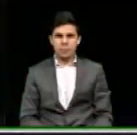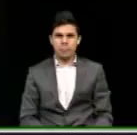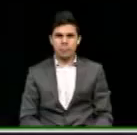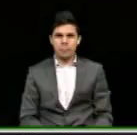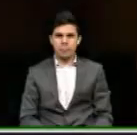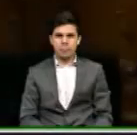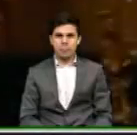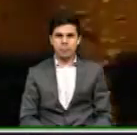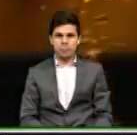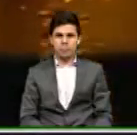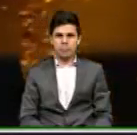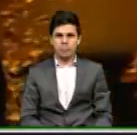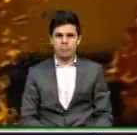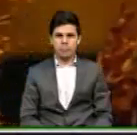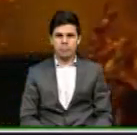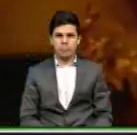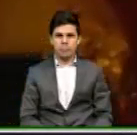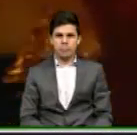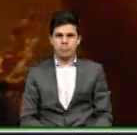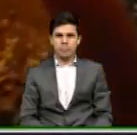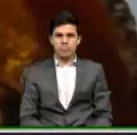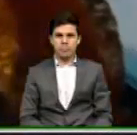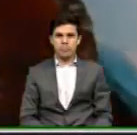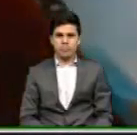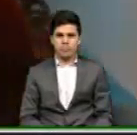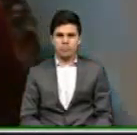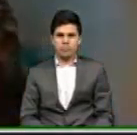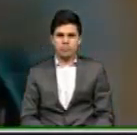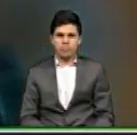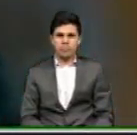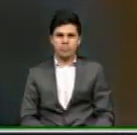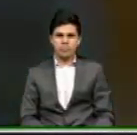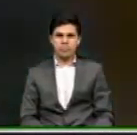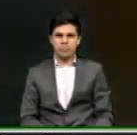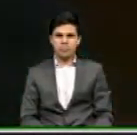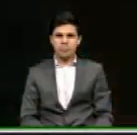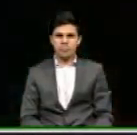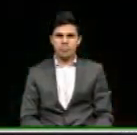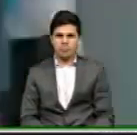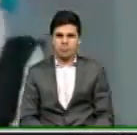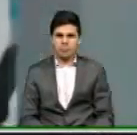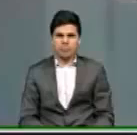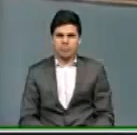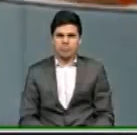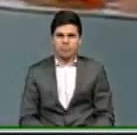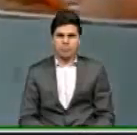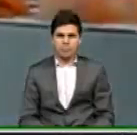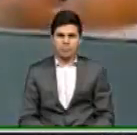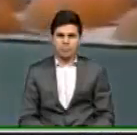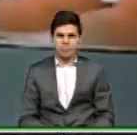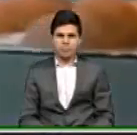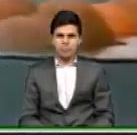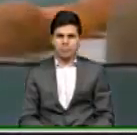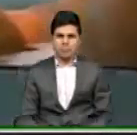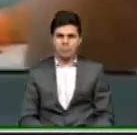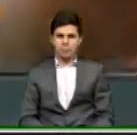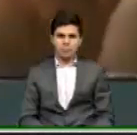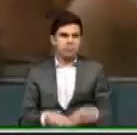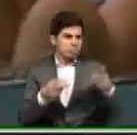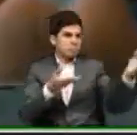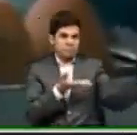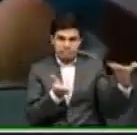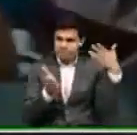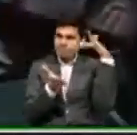Hemos aprendido más en la última década de la genética que en un siglo de excavar huesos. Con motivo de aumentar sus datos de visitantes,